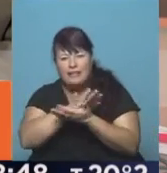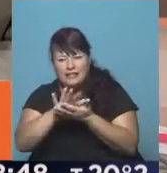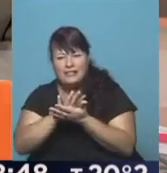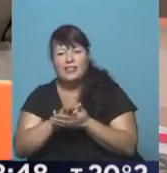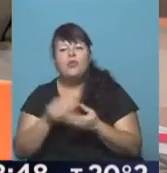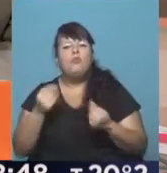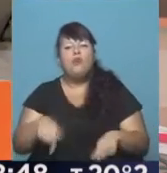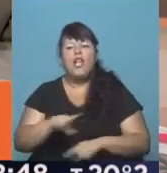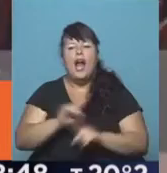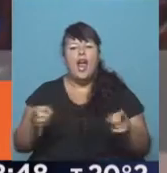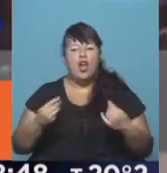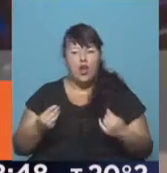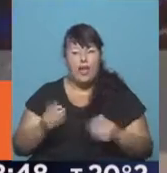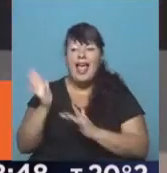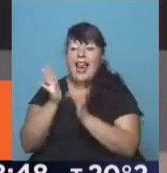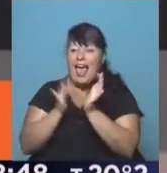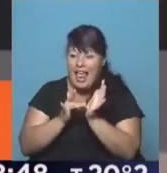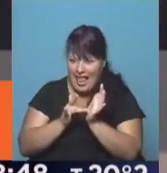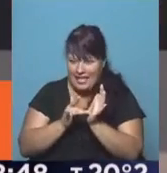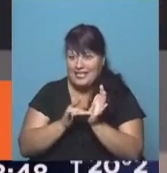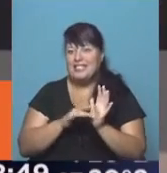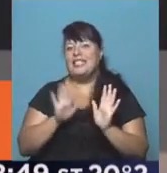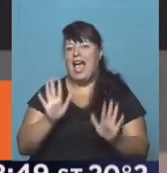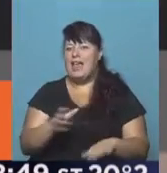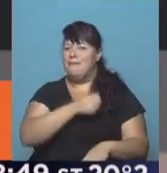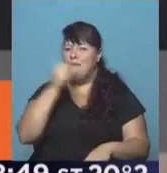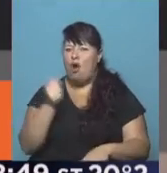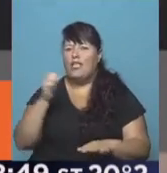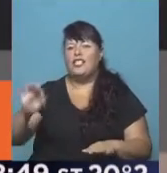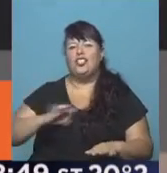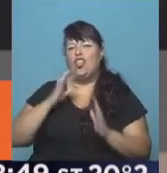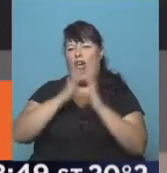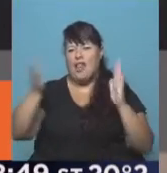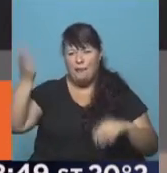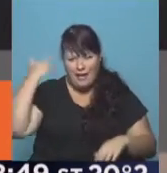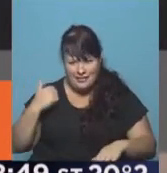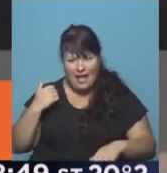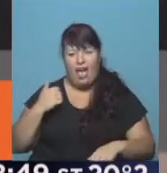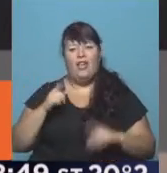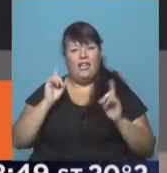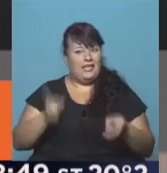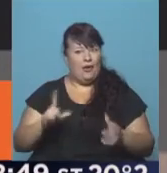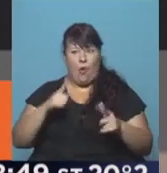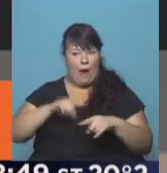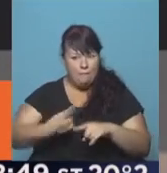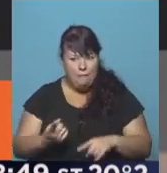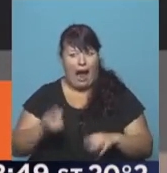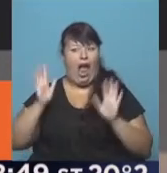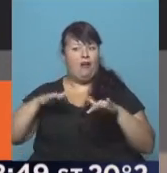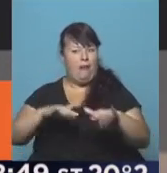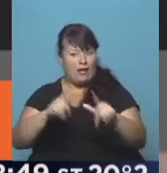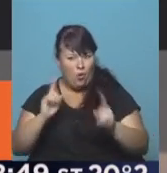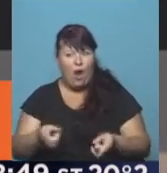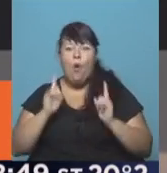porque nos está dando ahora la iglesia ha tenido una participación crucial a lo largo de todo el año pasado de hecho no ha habido paro no ha habido movilizaciones